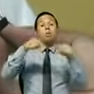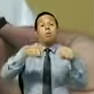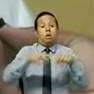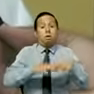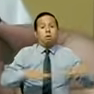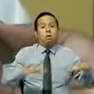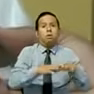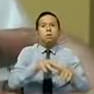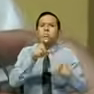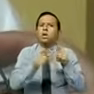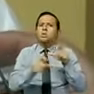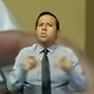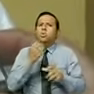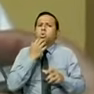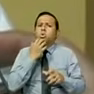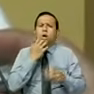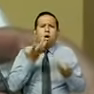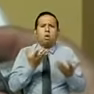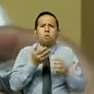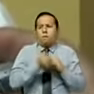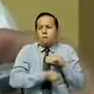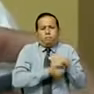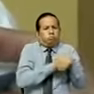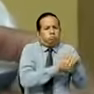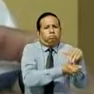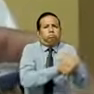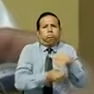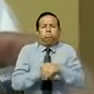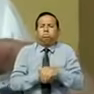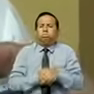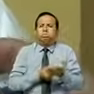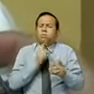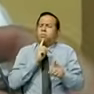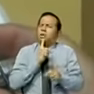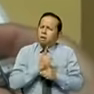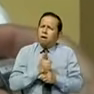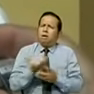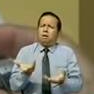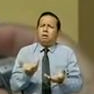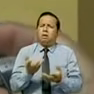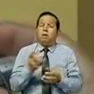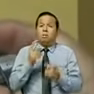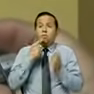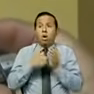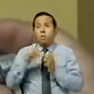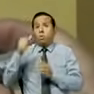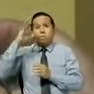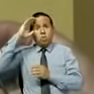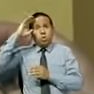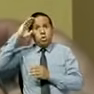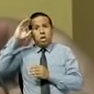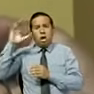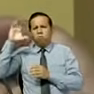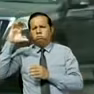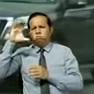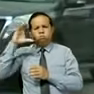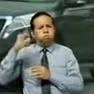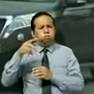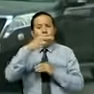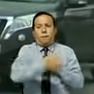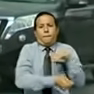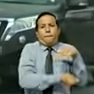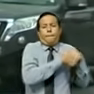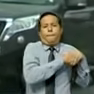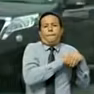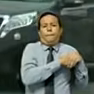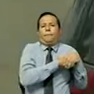para escondite de estas personas, sí, porque siempre pasa que los vienen persiguiendo y se vienen a esconder a este sector. Las